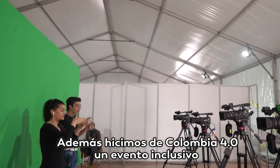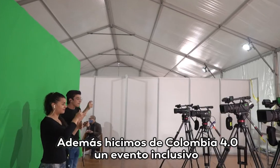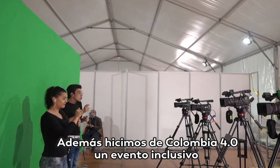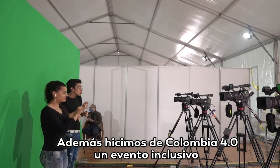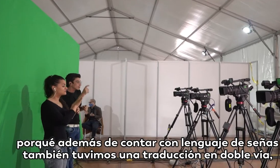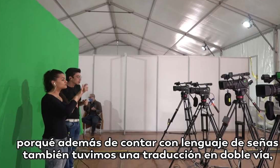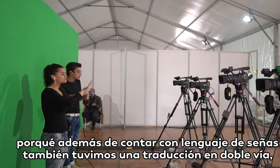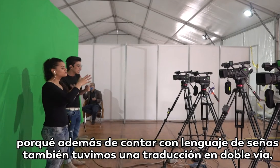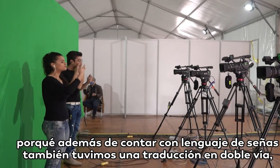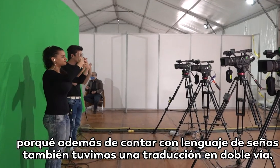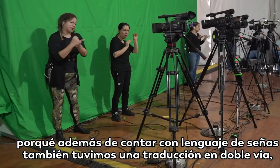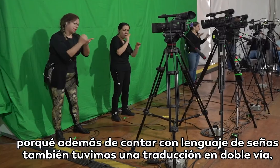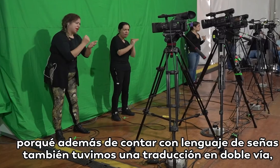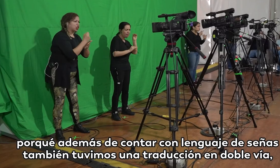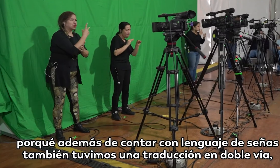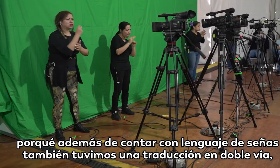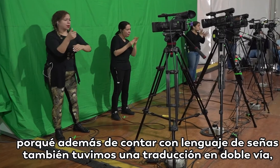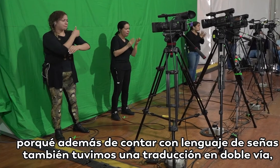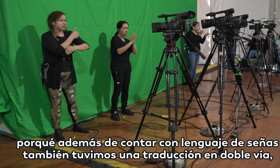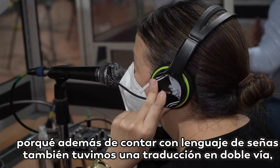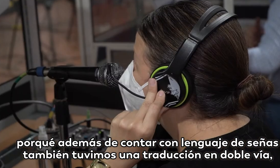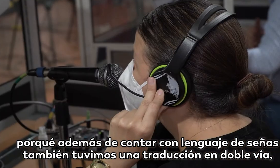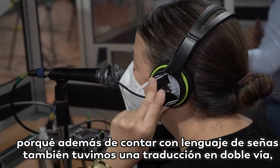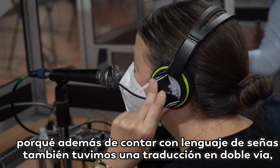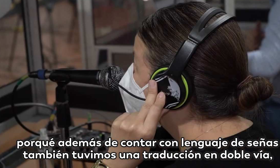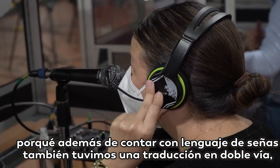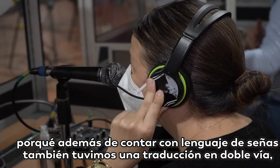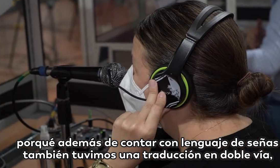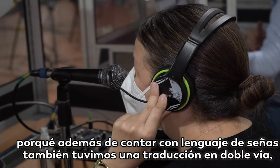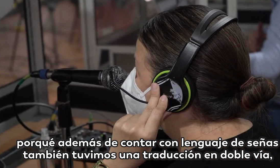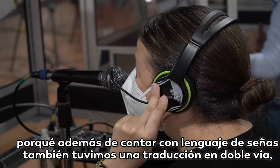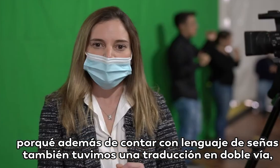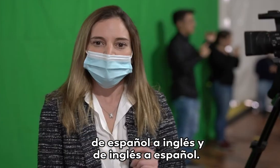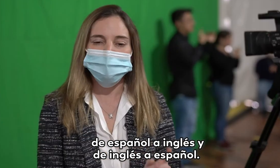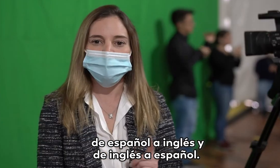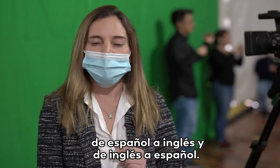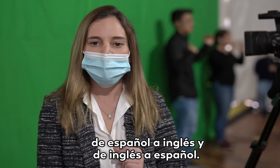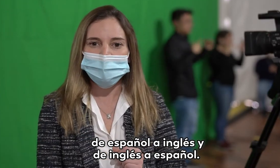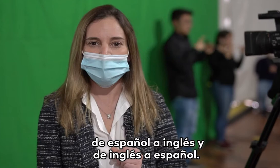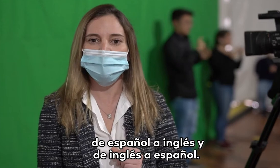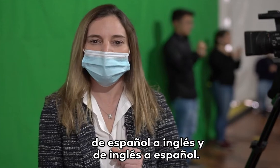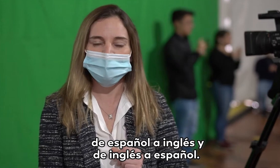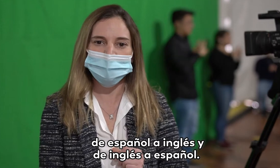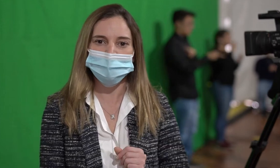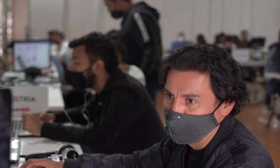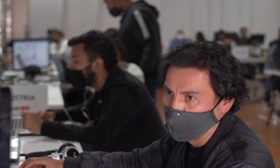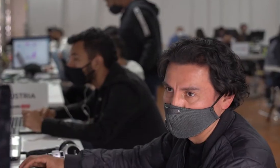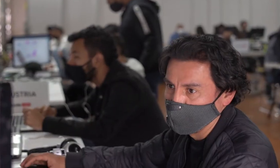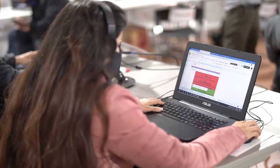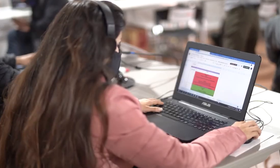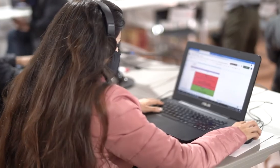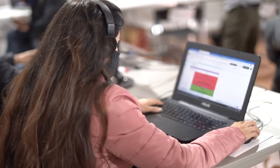evento inclusivo, porque además de contar con lenguaje de señas, también tuvimos una traducción en doble vía, de español a inglés y de inglés a español.